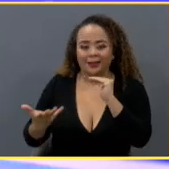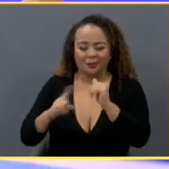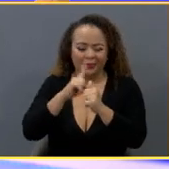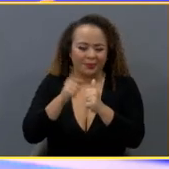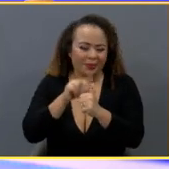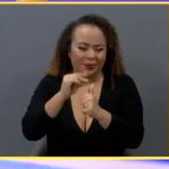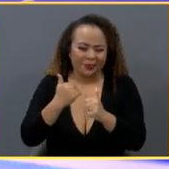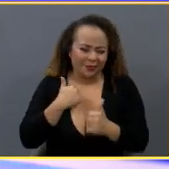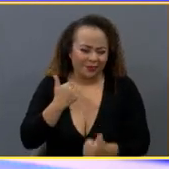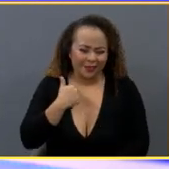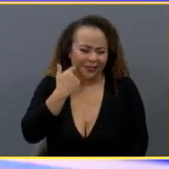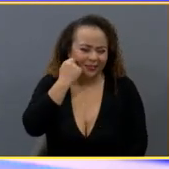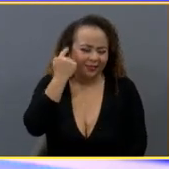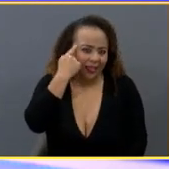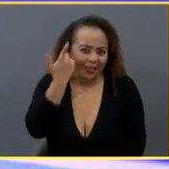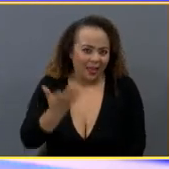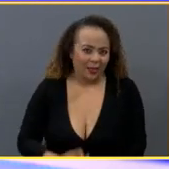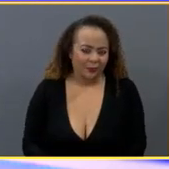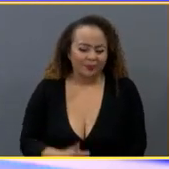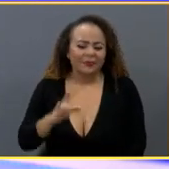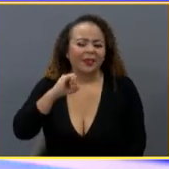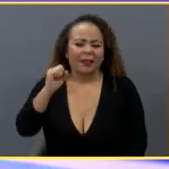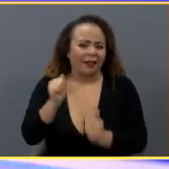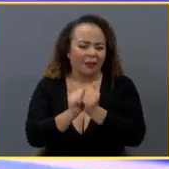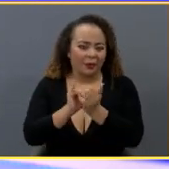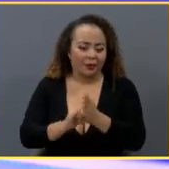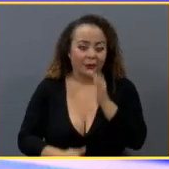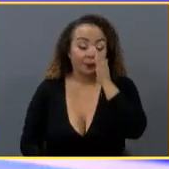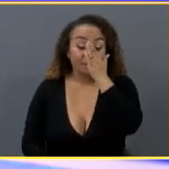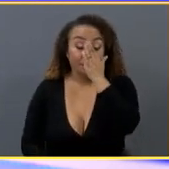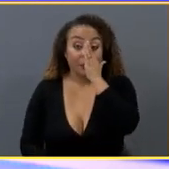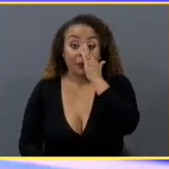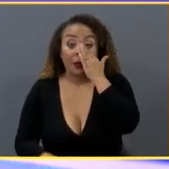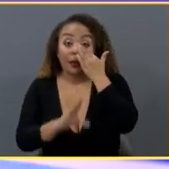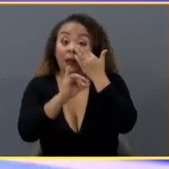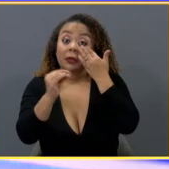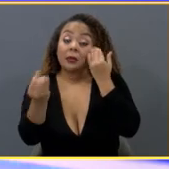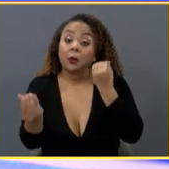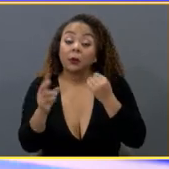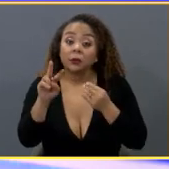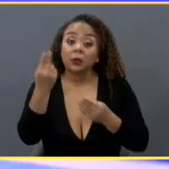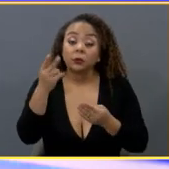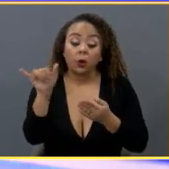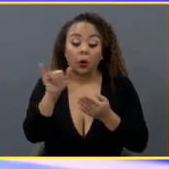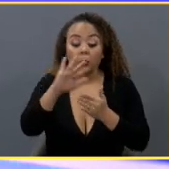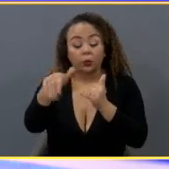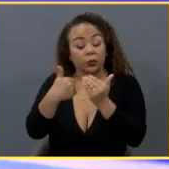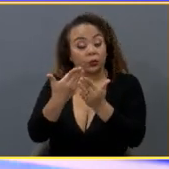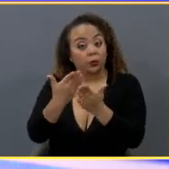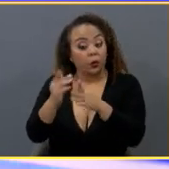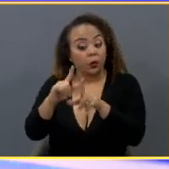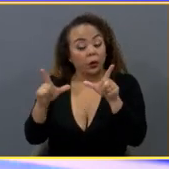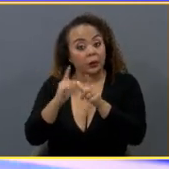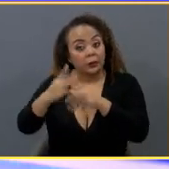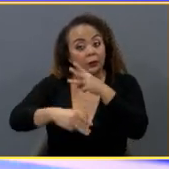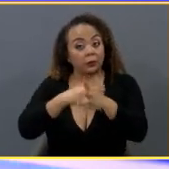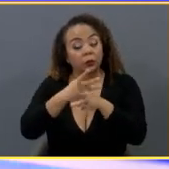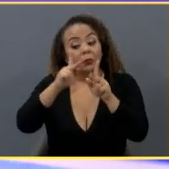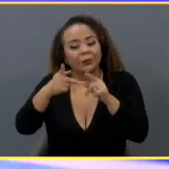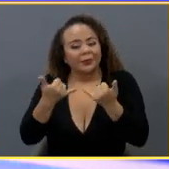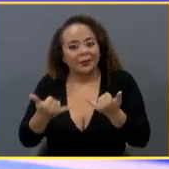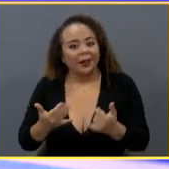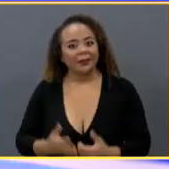no tiene mucho sentido. O sea, ¿qué gana usted con eso? Y segundo, como en todas las partes del mundo, las aficiones ya